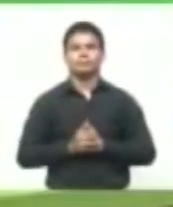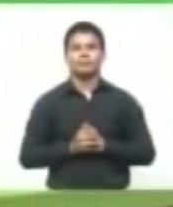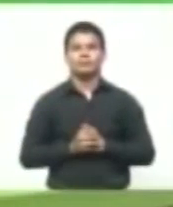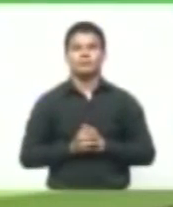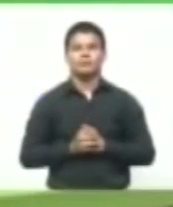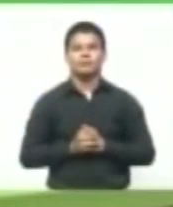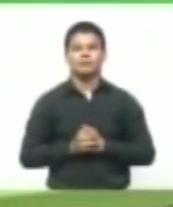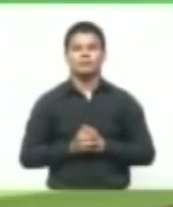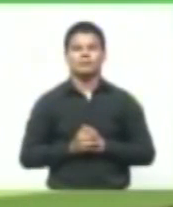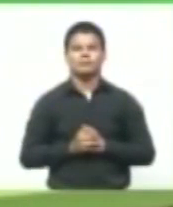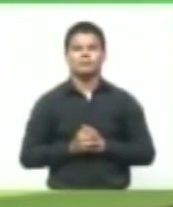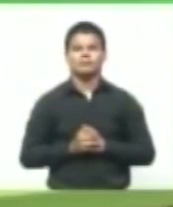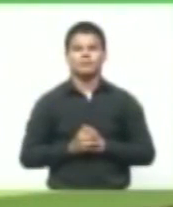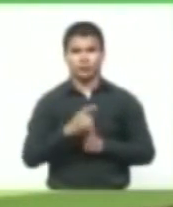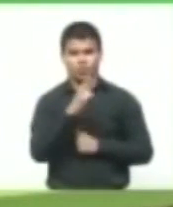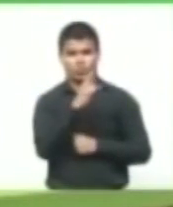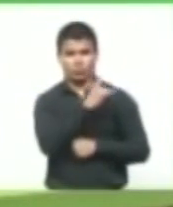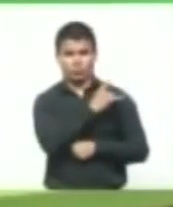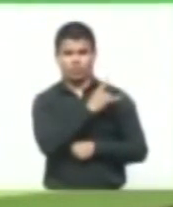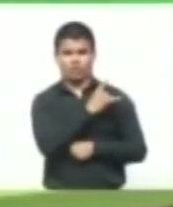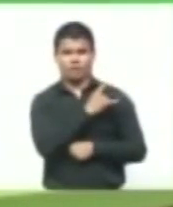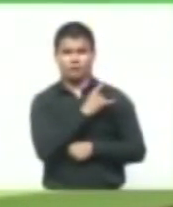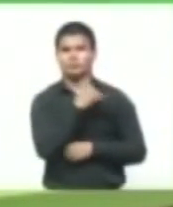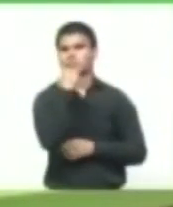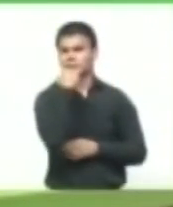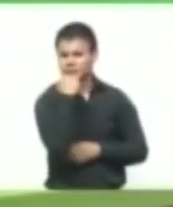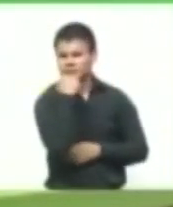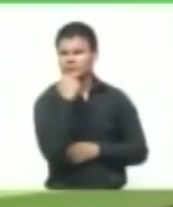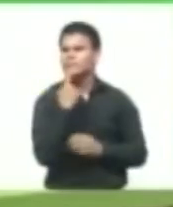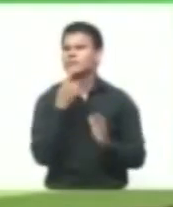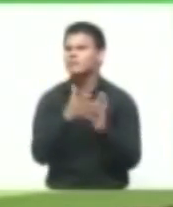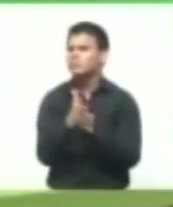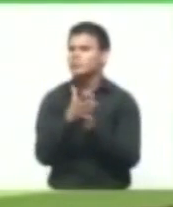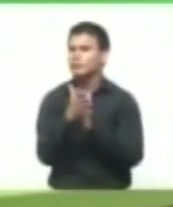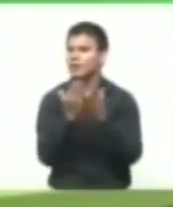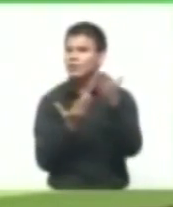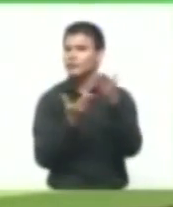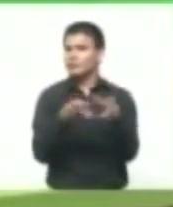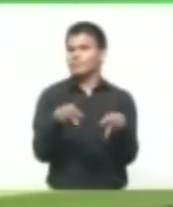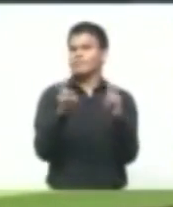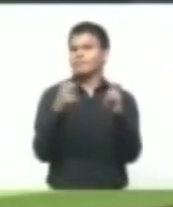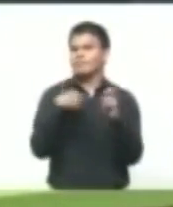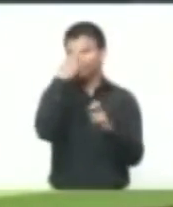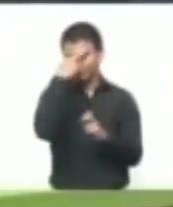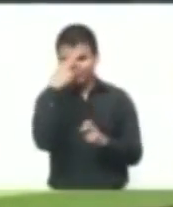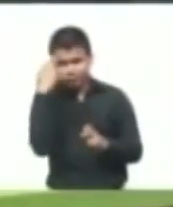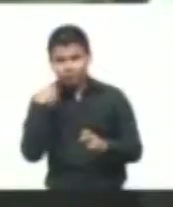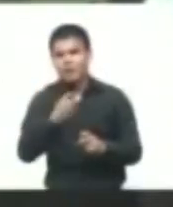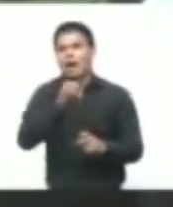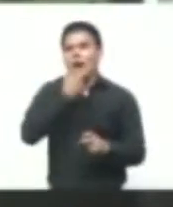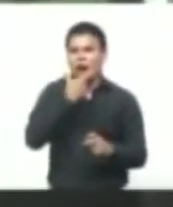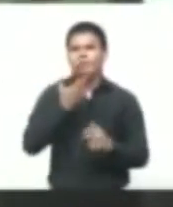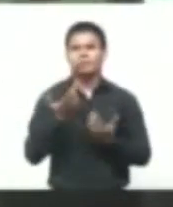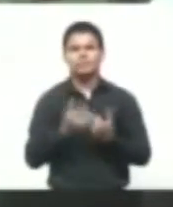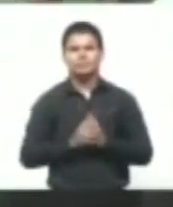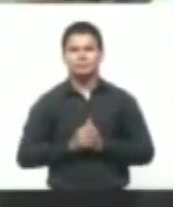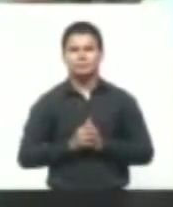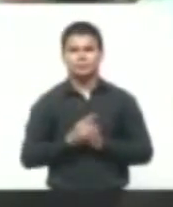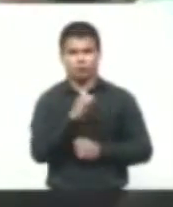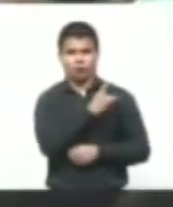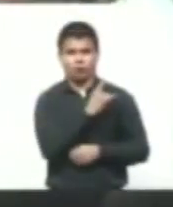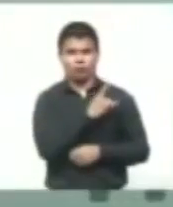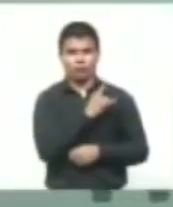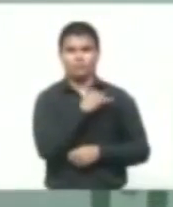Y la Universidad Metropolitana de Barranquilla celebró el inicio de la Cuaresma con una gran Eucaristía. La